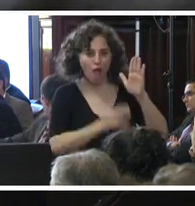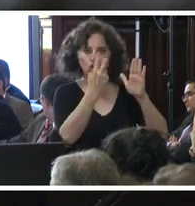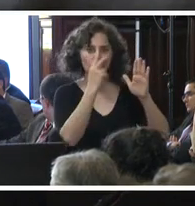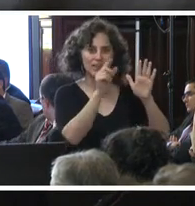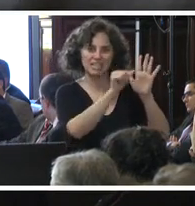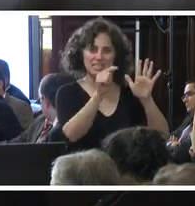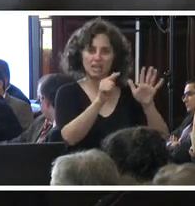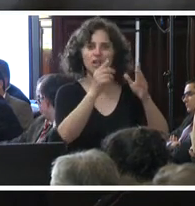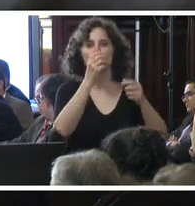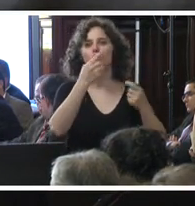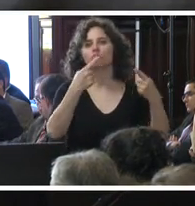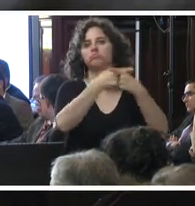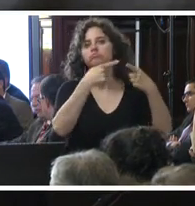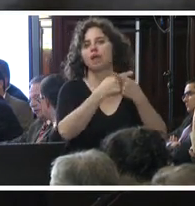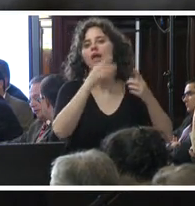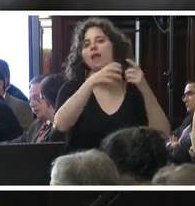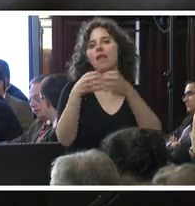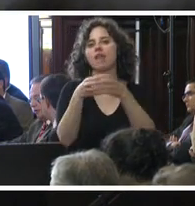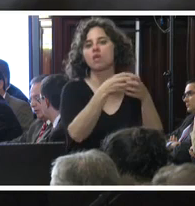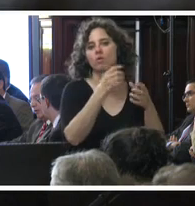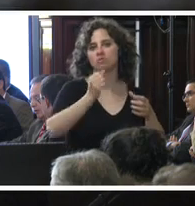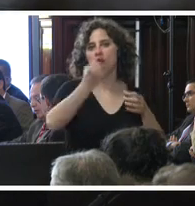por rivalidades de la delincuencia organizada, así como